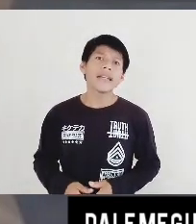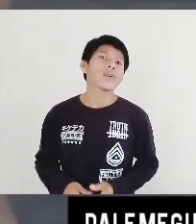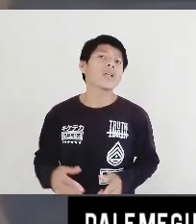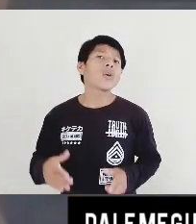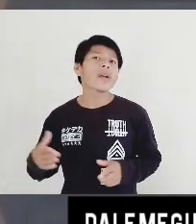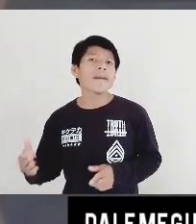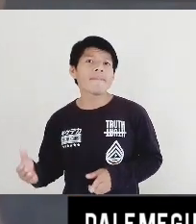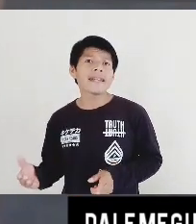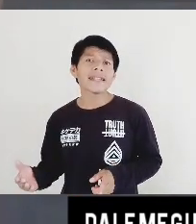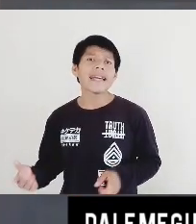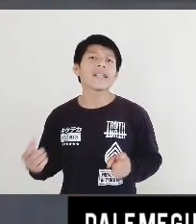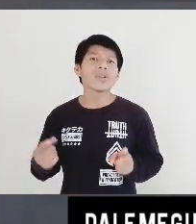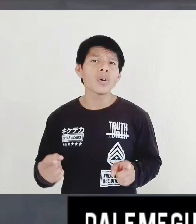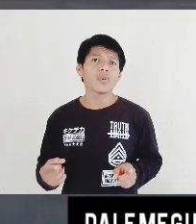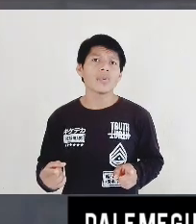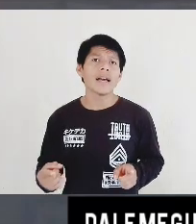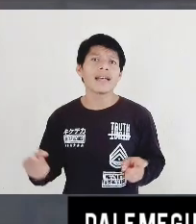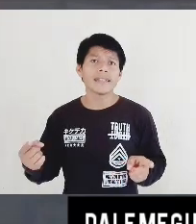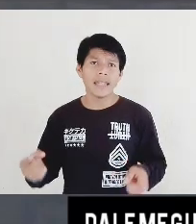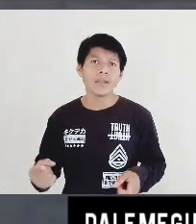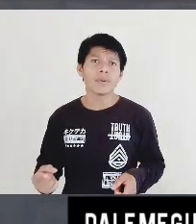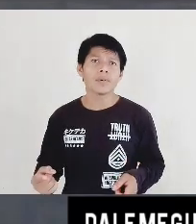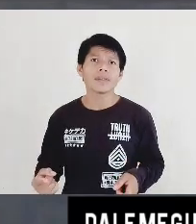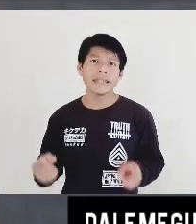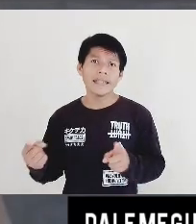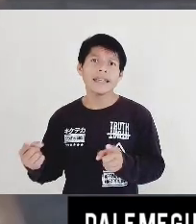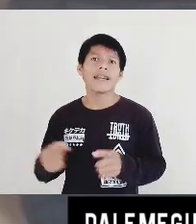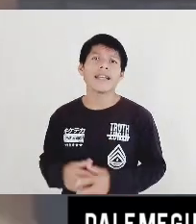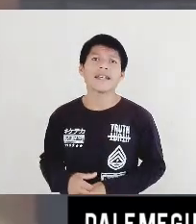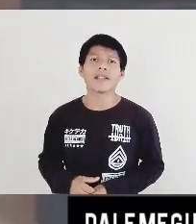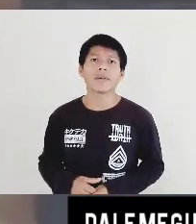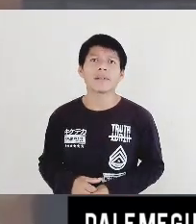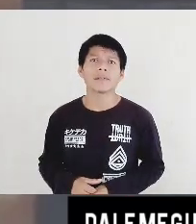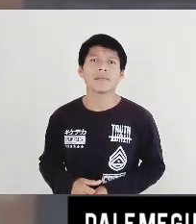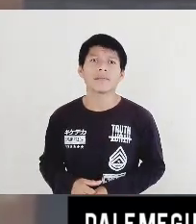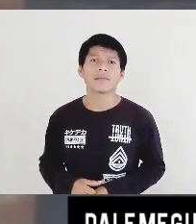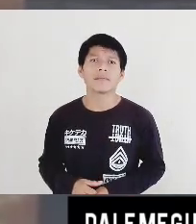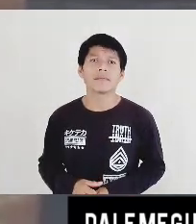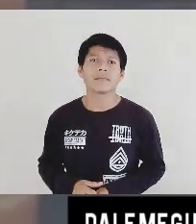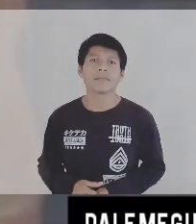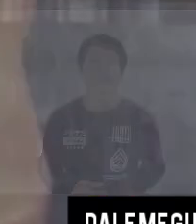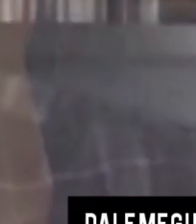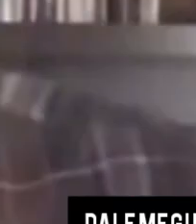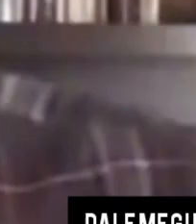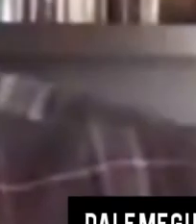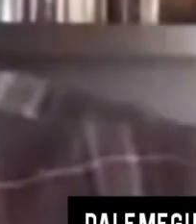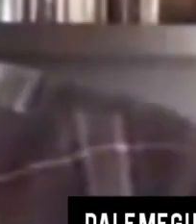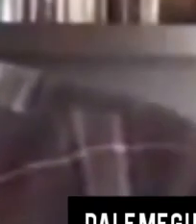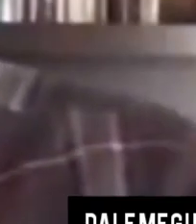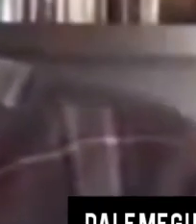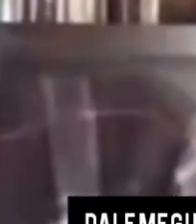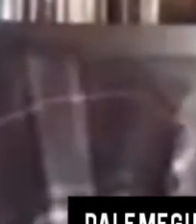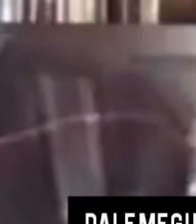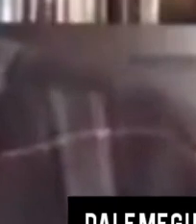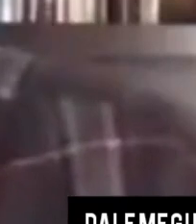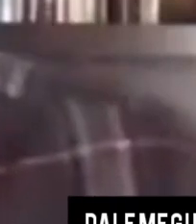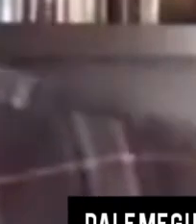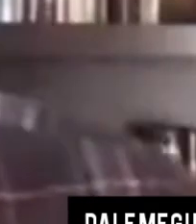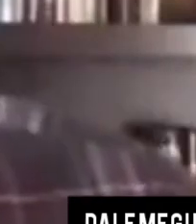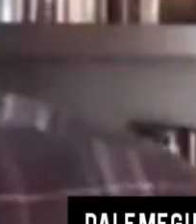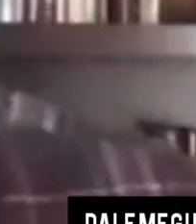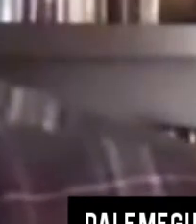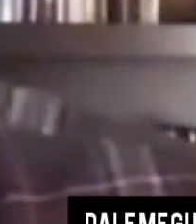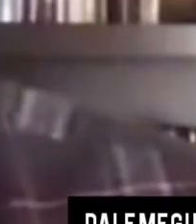Julio Astillero y lo que piensa en torno a este libro de Elena Chávez. Que hoy ha